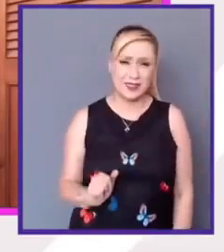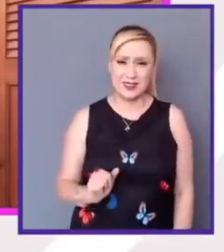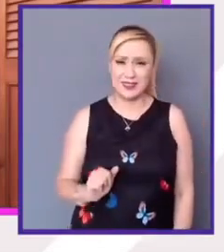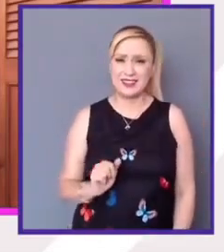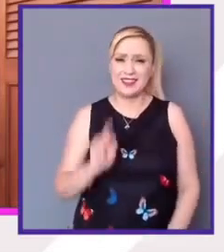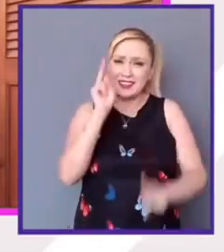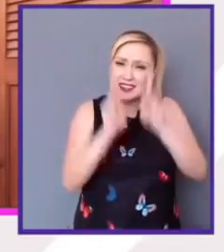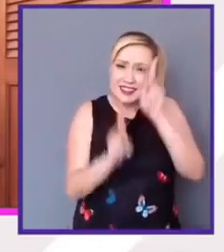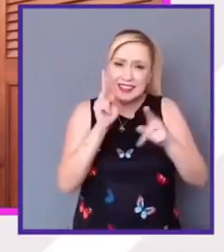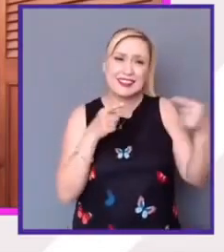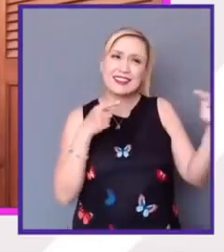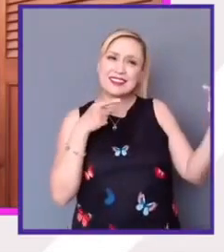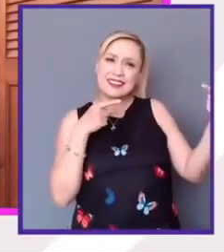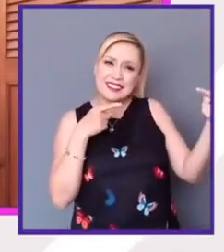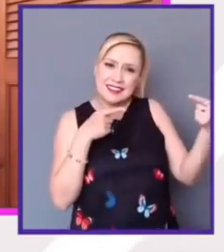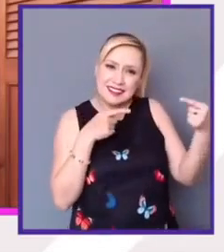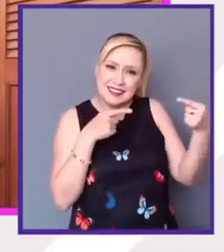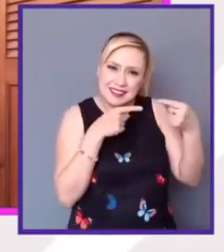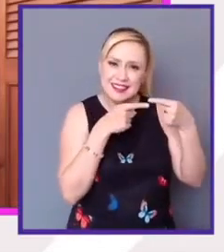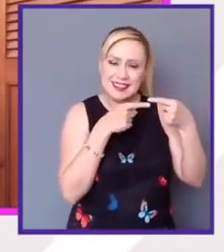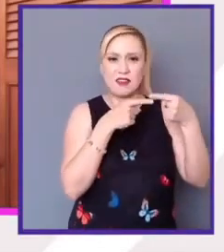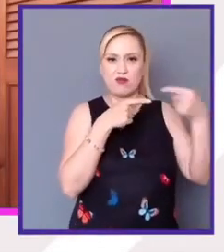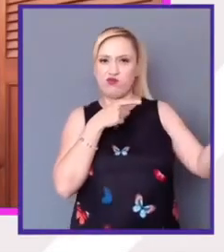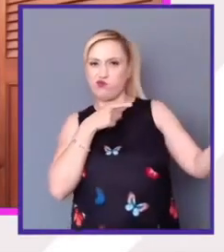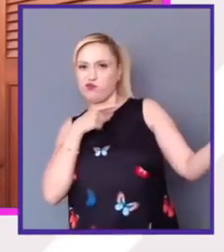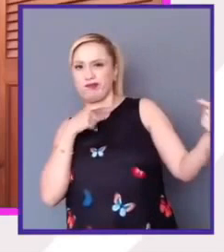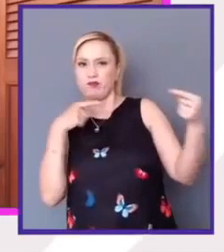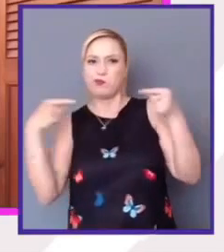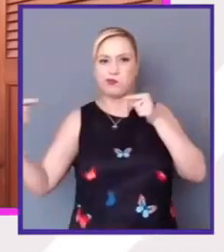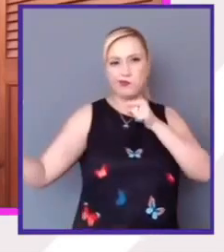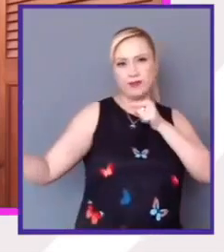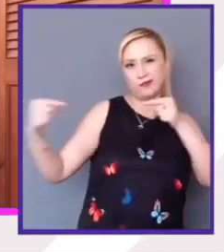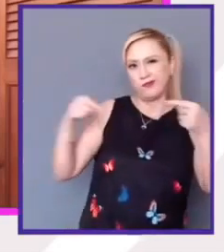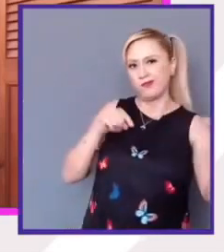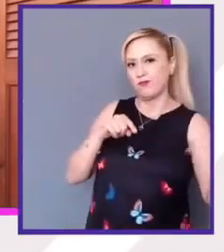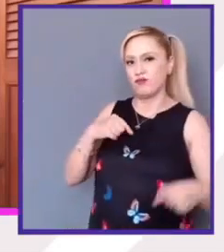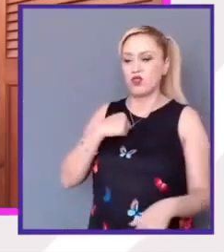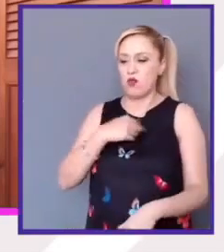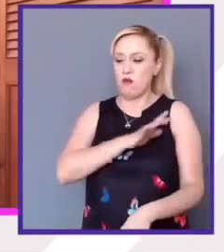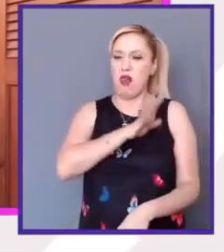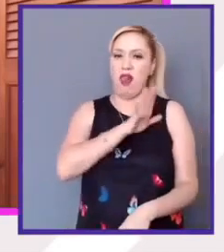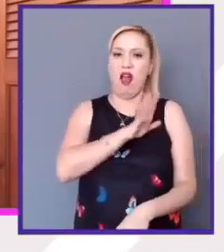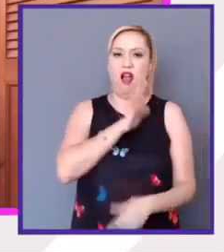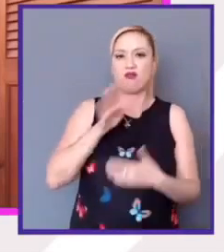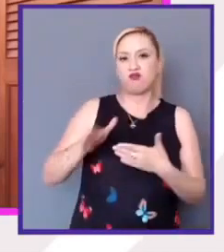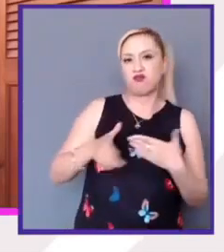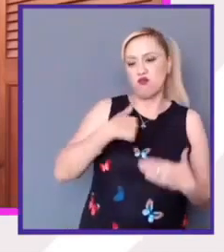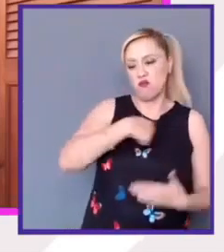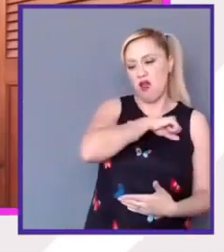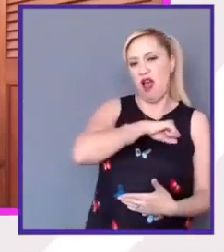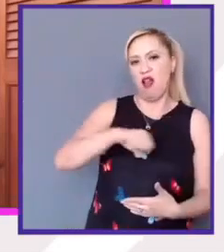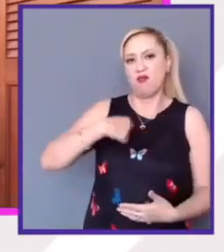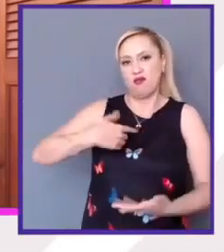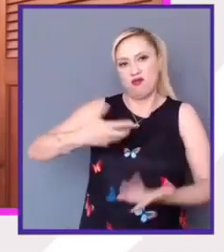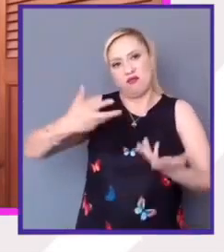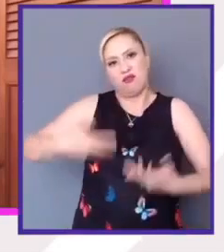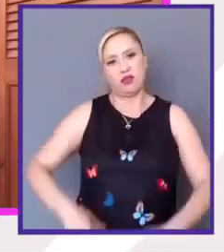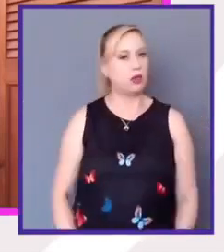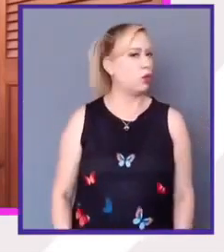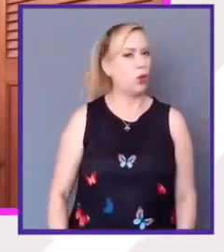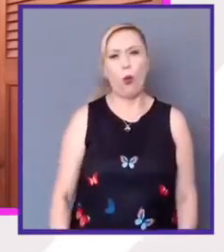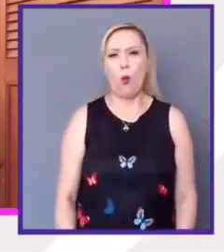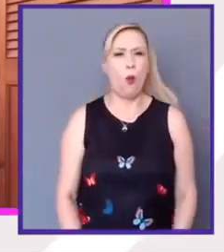esta resistencia de ahora somos nosotras las personas blancas, los malos del cuento, no, es simplemente pues